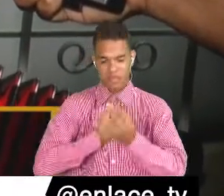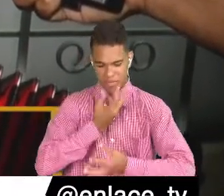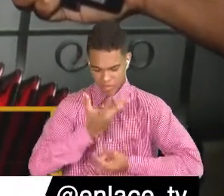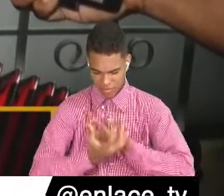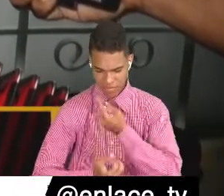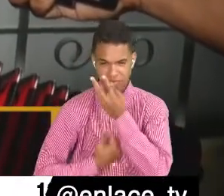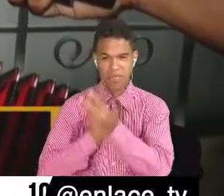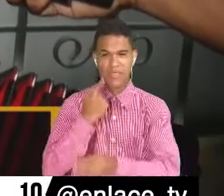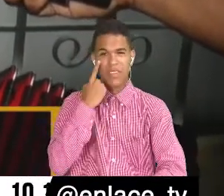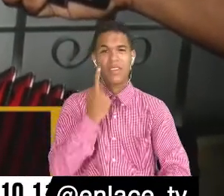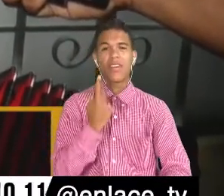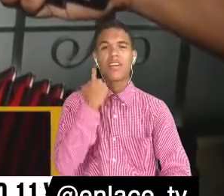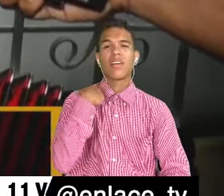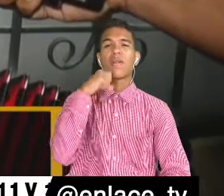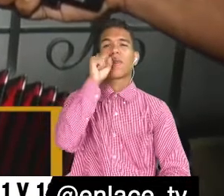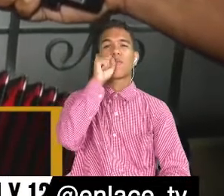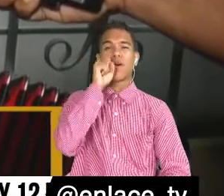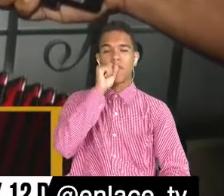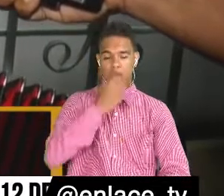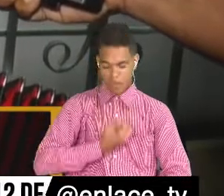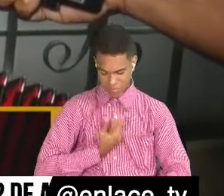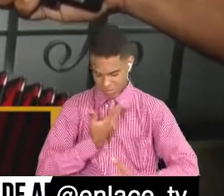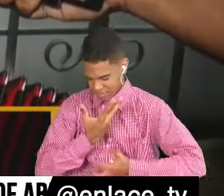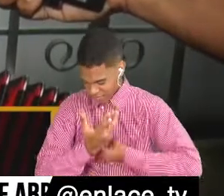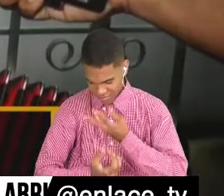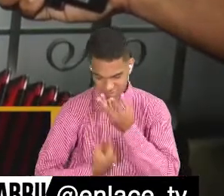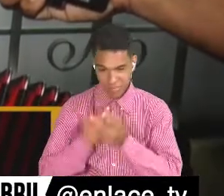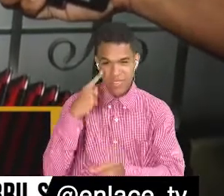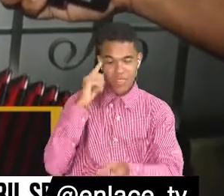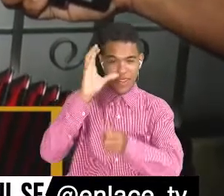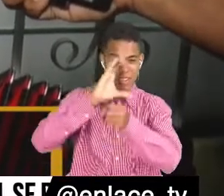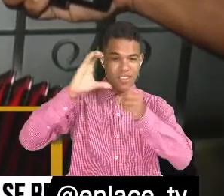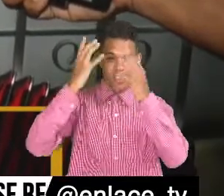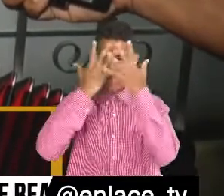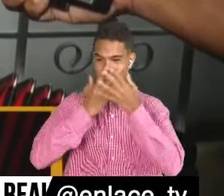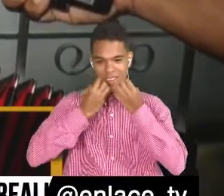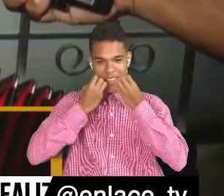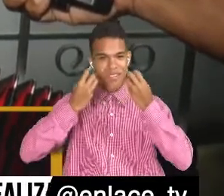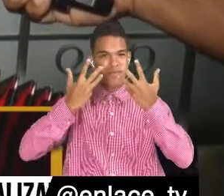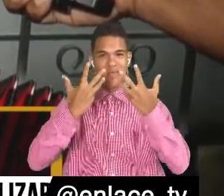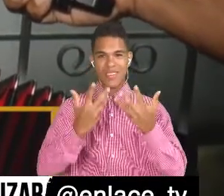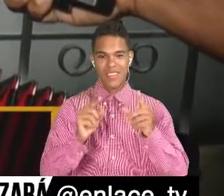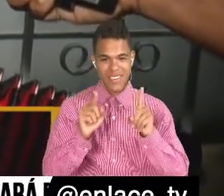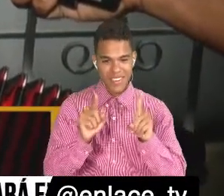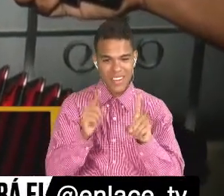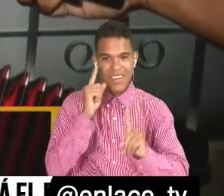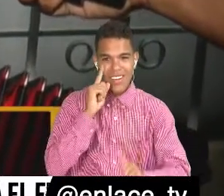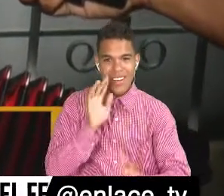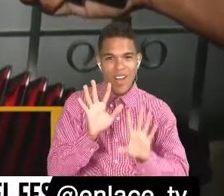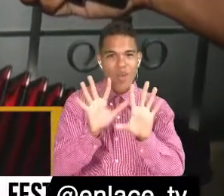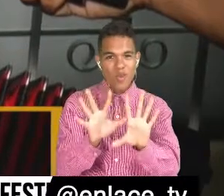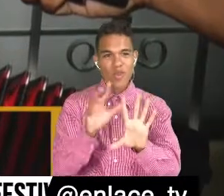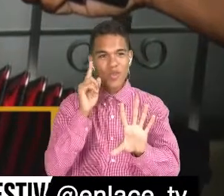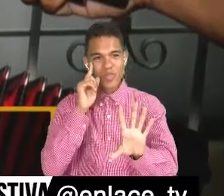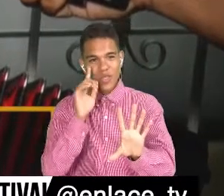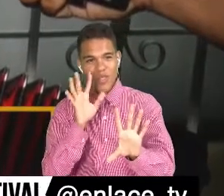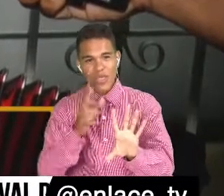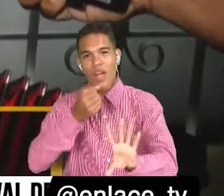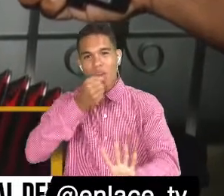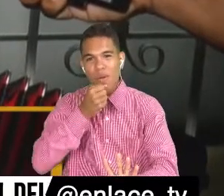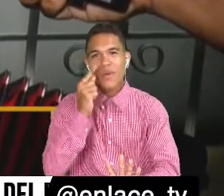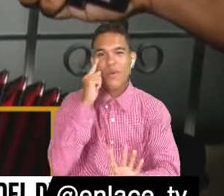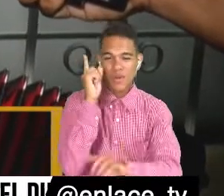primera de mi propia inspiración. Eres la ciudad más linda que tiene 13 mechón, prendido por